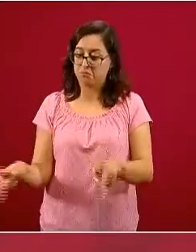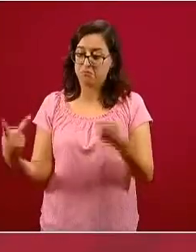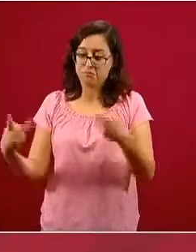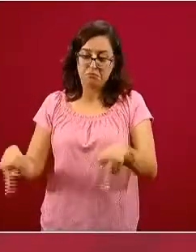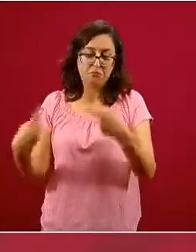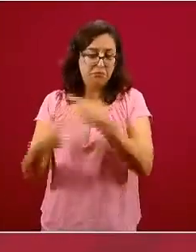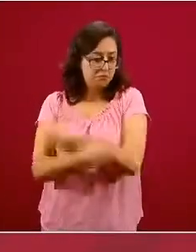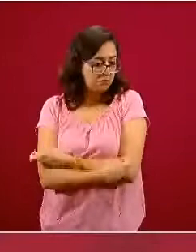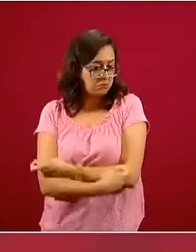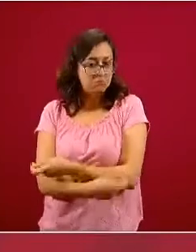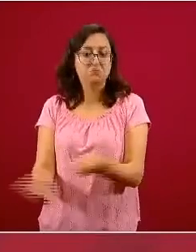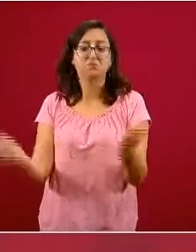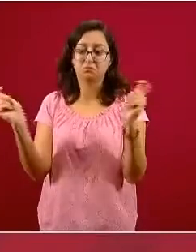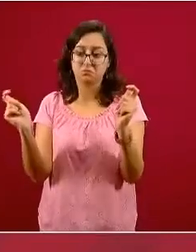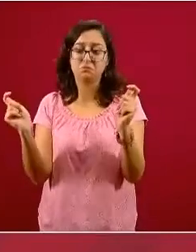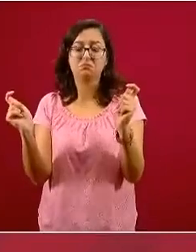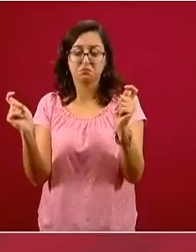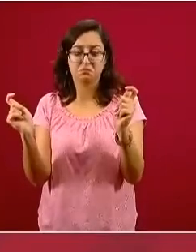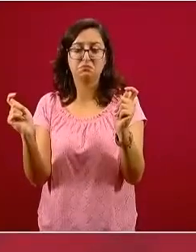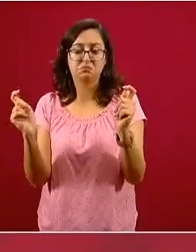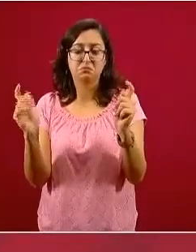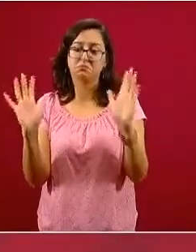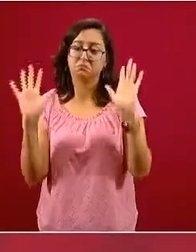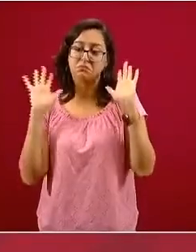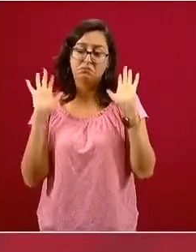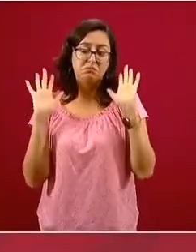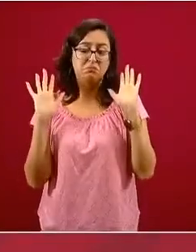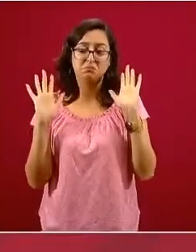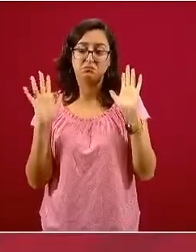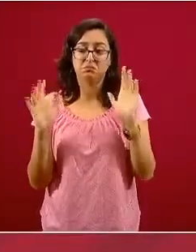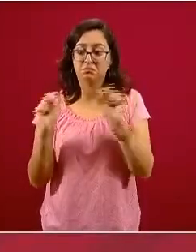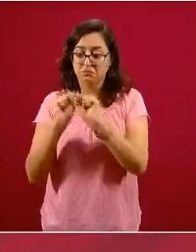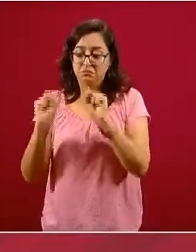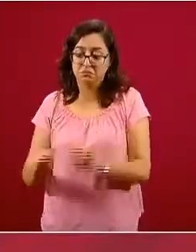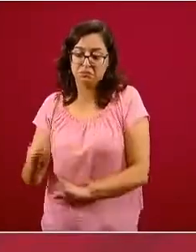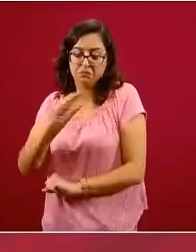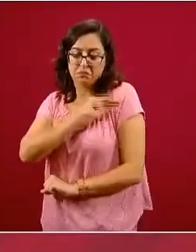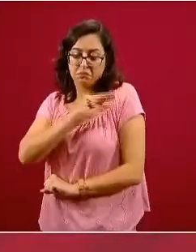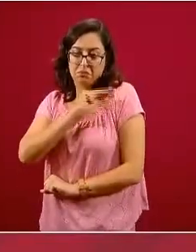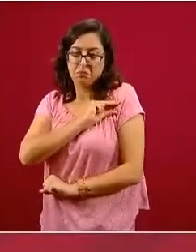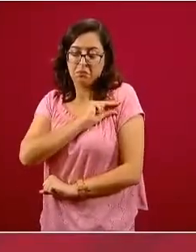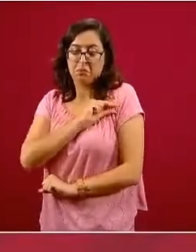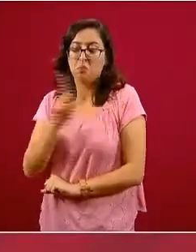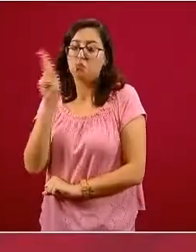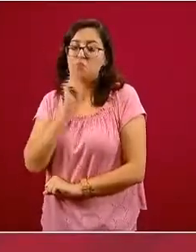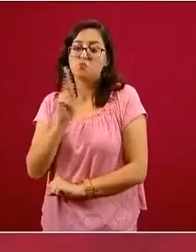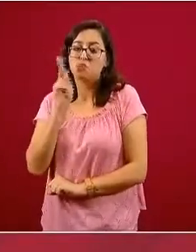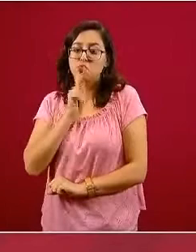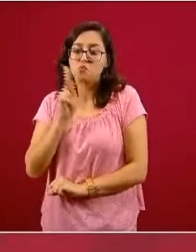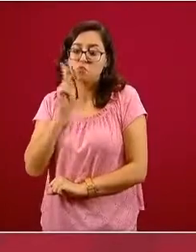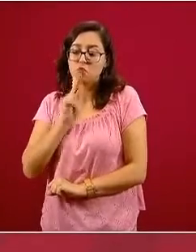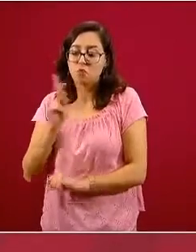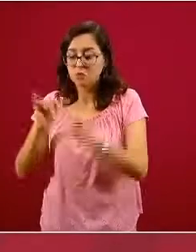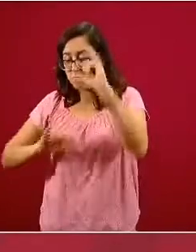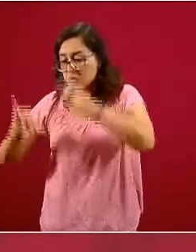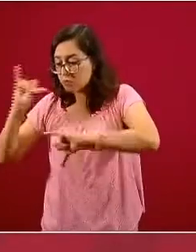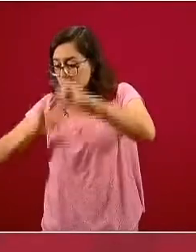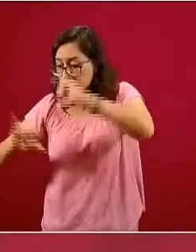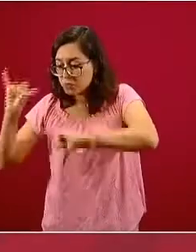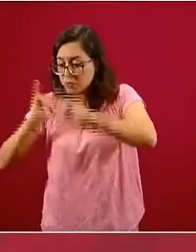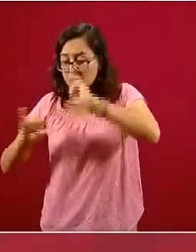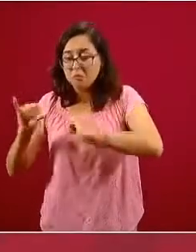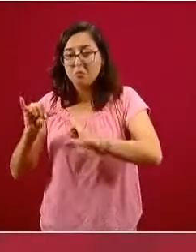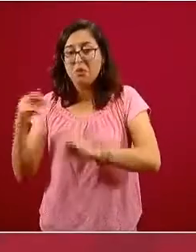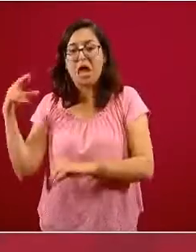o distribución en México en sistemas privados de pruebas rápidas porque tienen